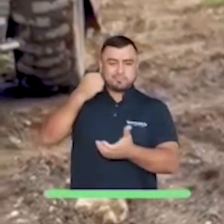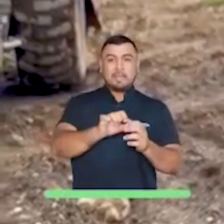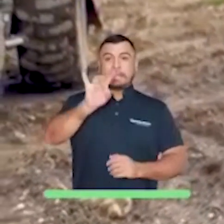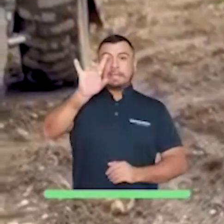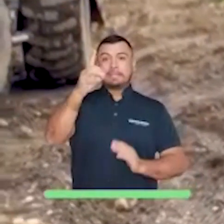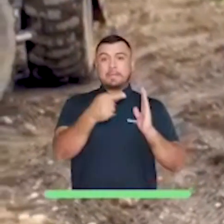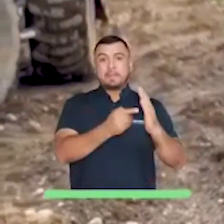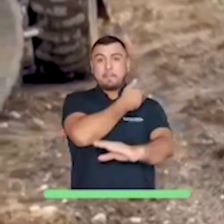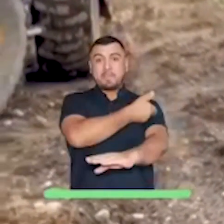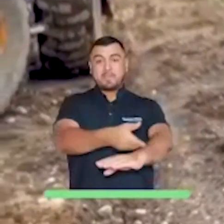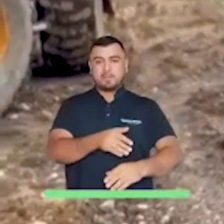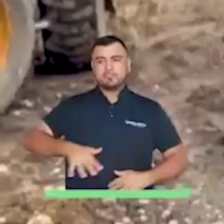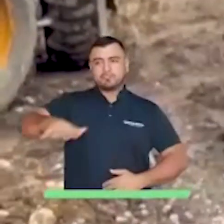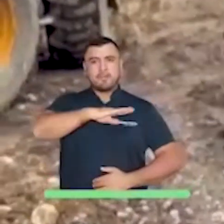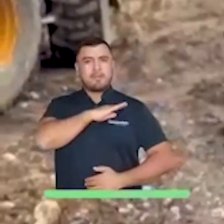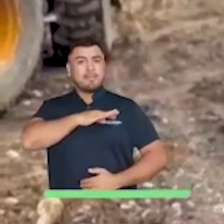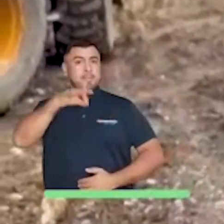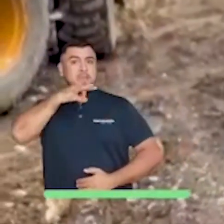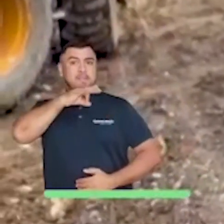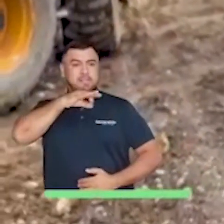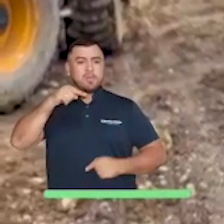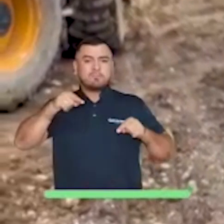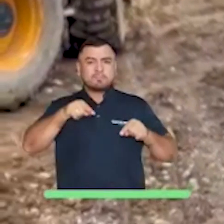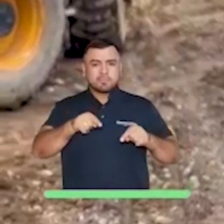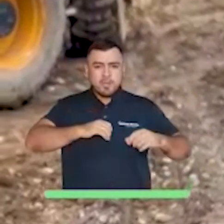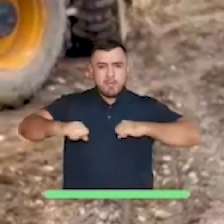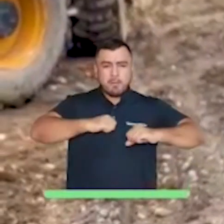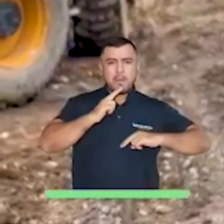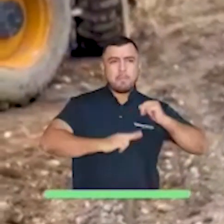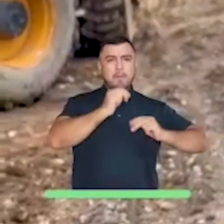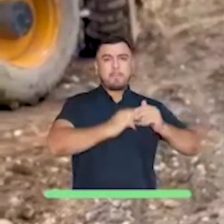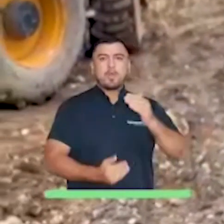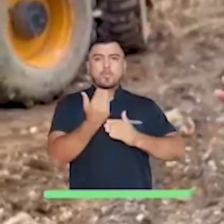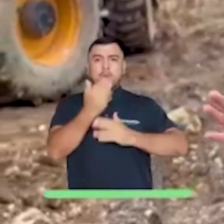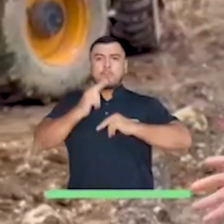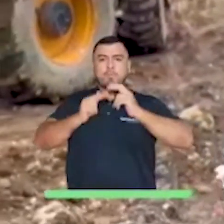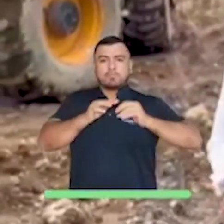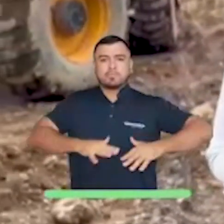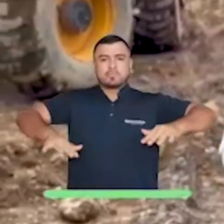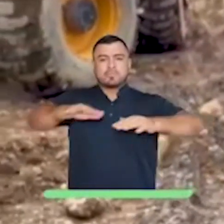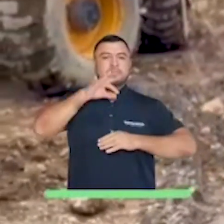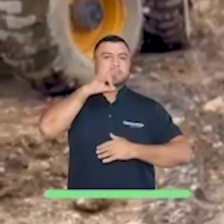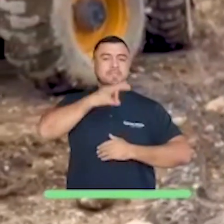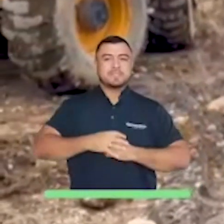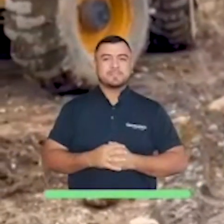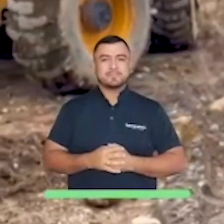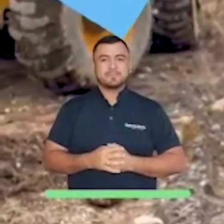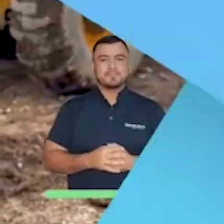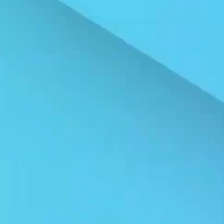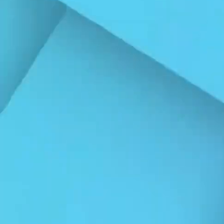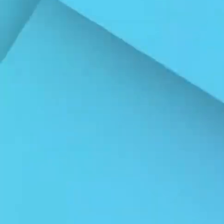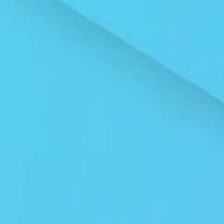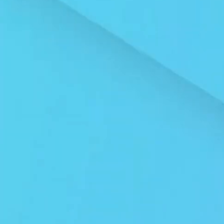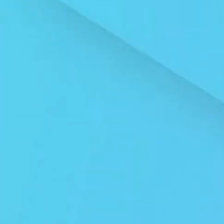De 15 mil millones de pesos, el gobierno Villavicencio Cambia Contigo inició la ejecución de nuevas obras en la